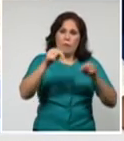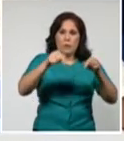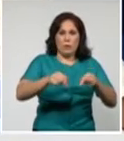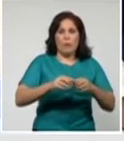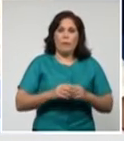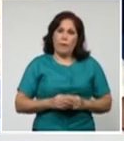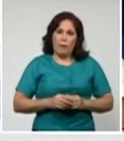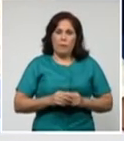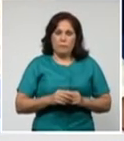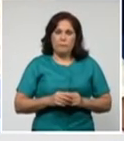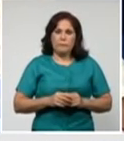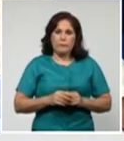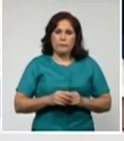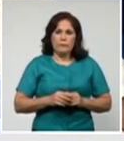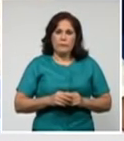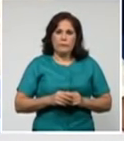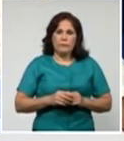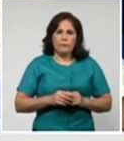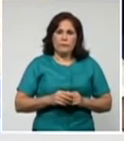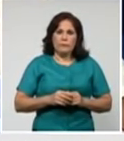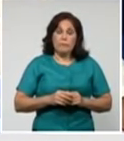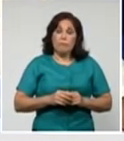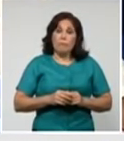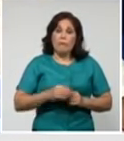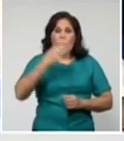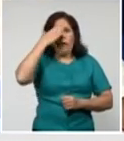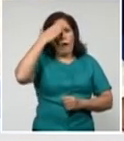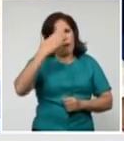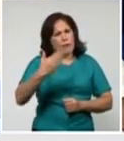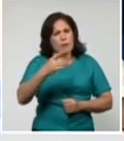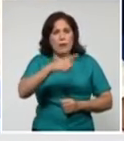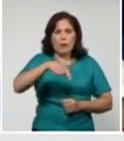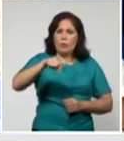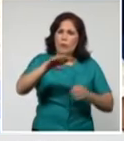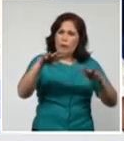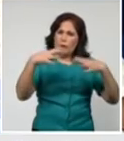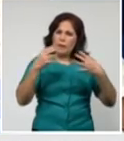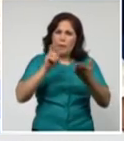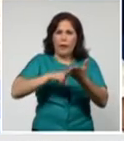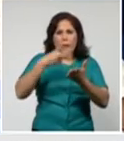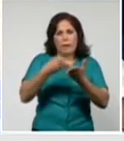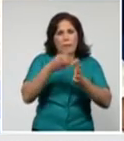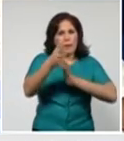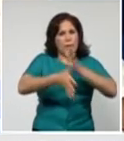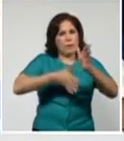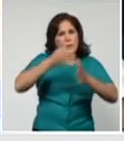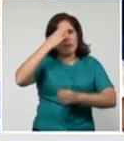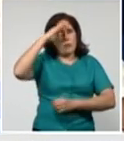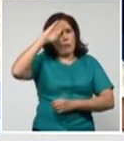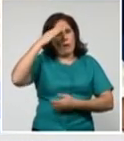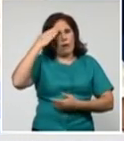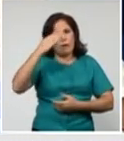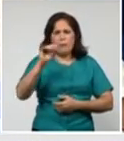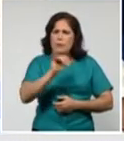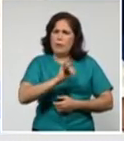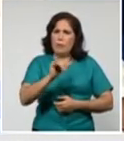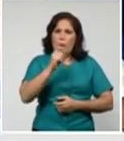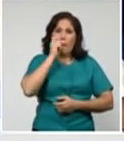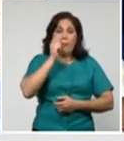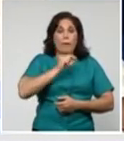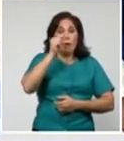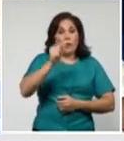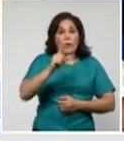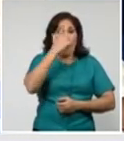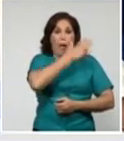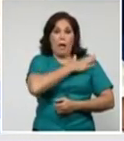Agotamos los temas. Realmente agradecerle mucho a ustedes, la intérprete de lengua de señas, a Saro Manuel que nos acompaña